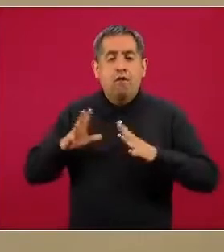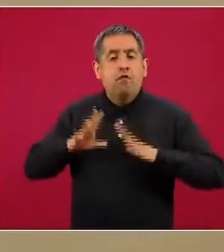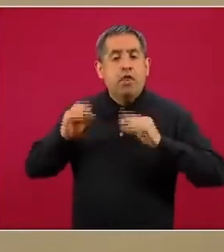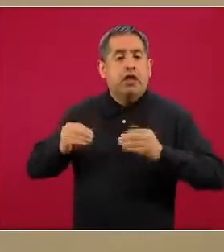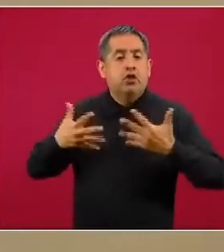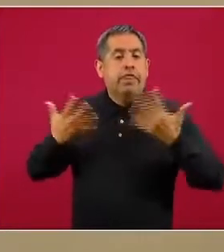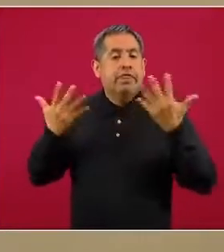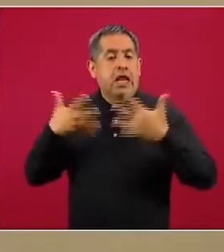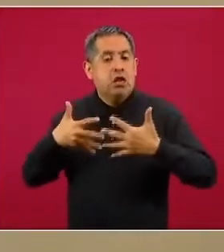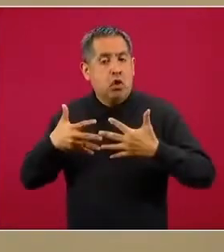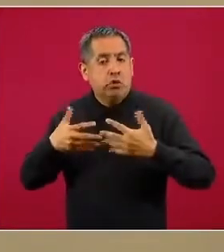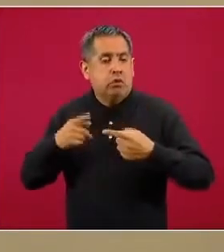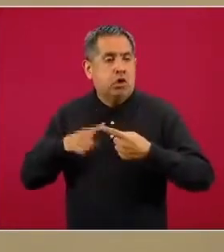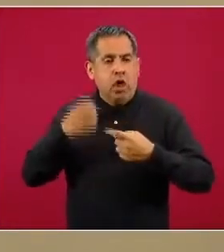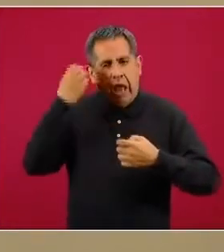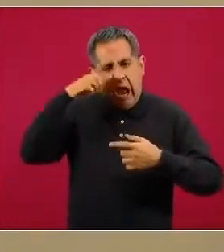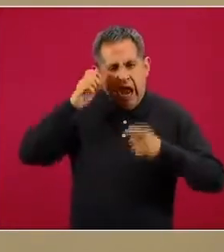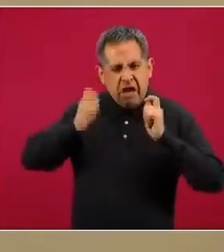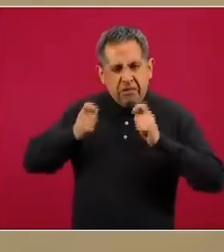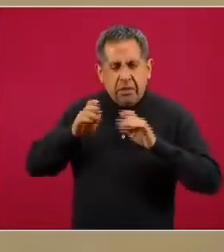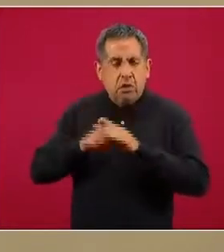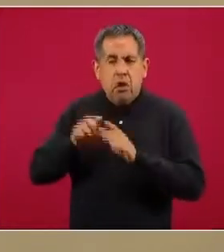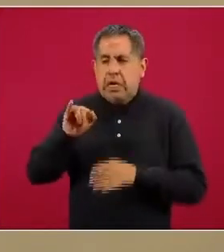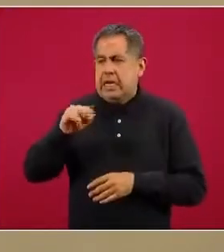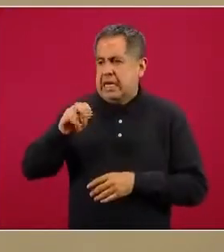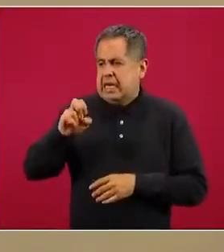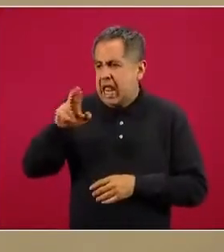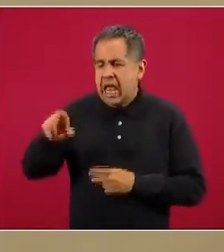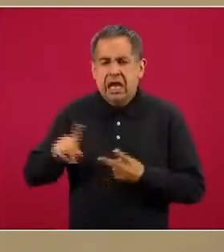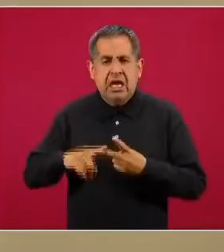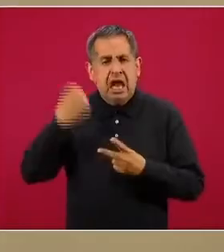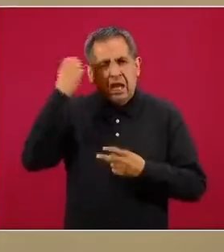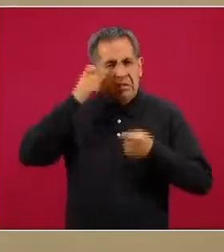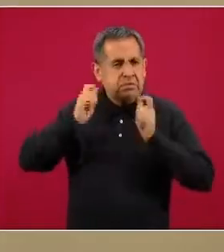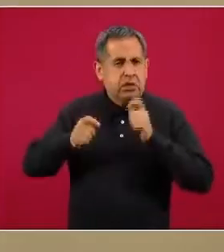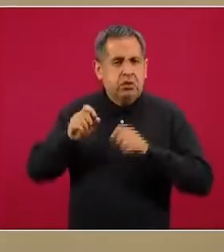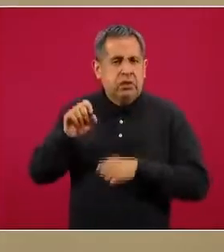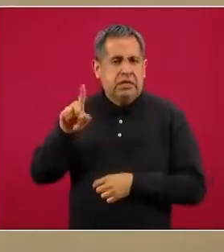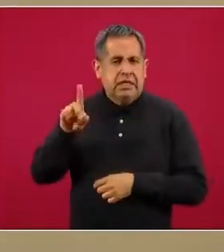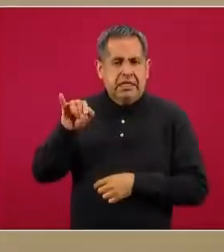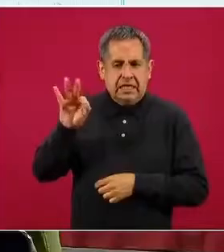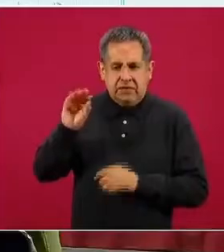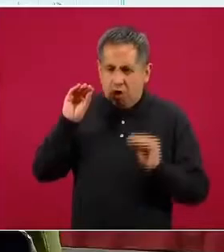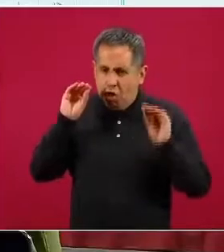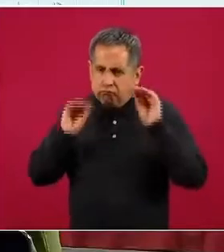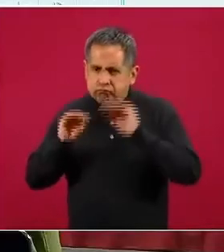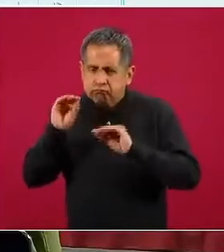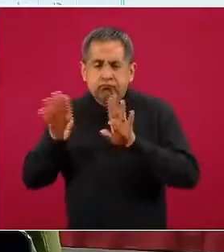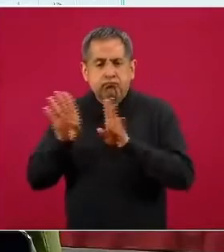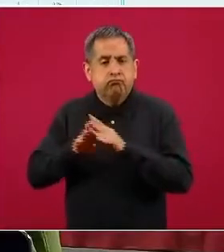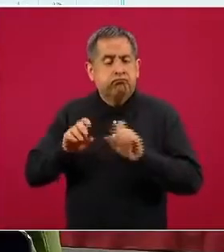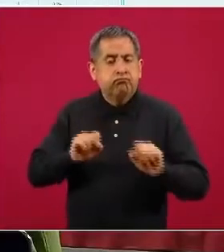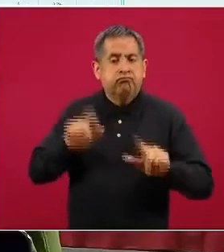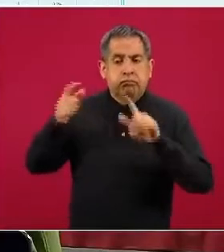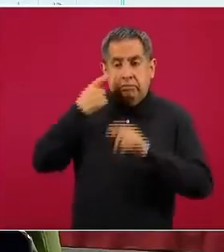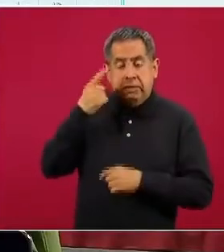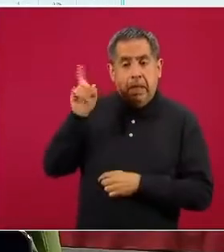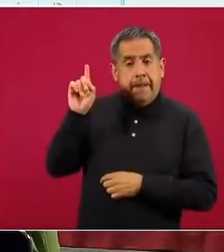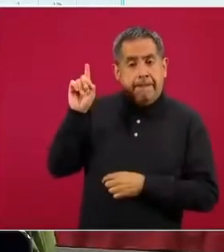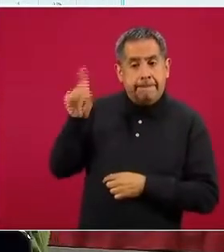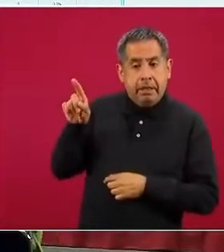Teletón, con expertos del INER y expertos del Sistema Nacional DIF. Están en la